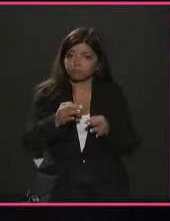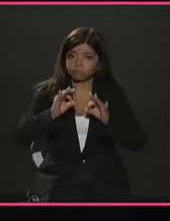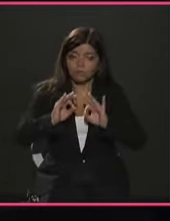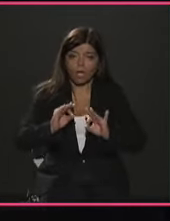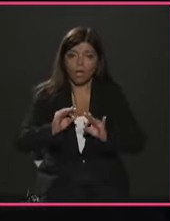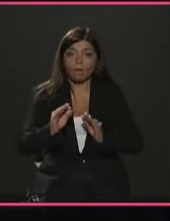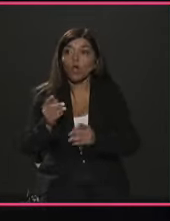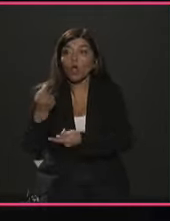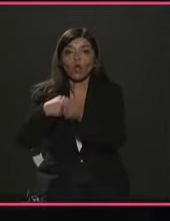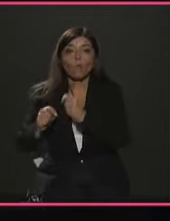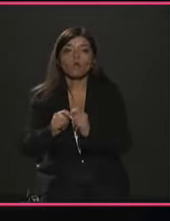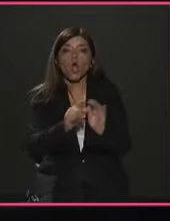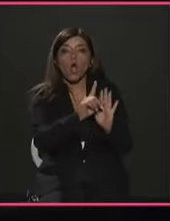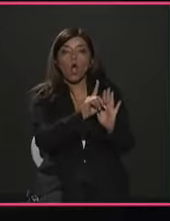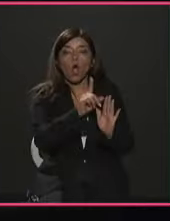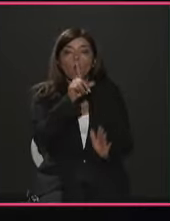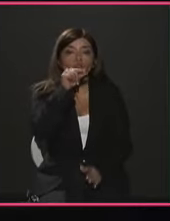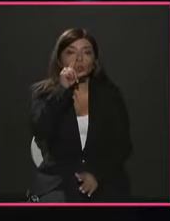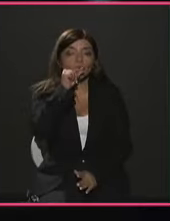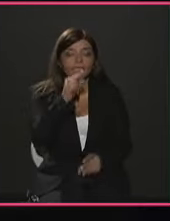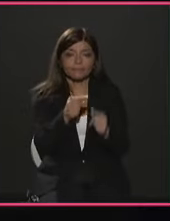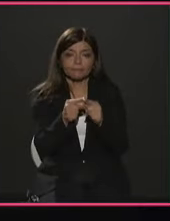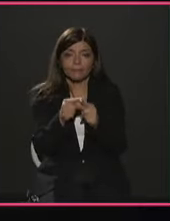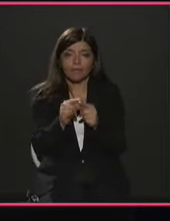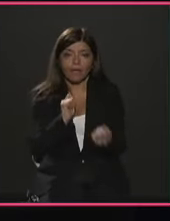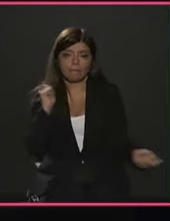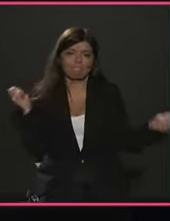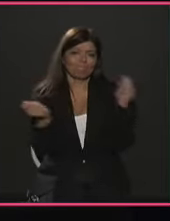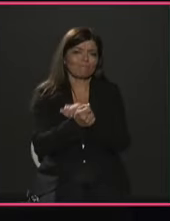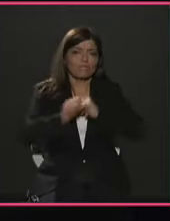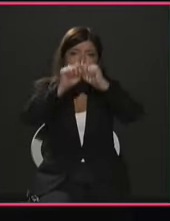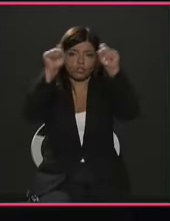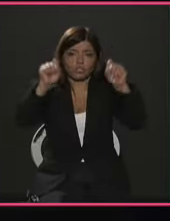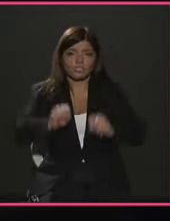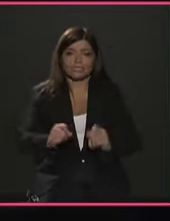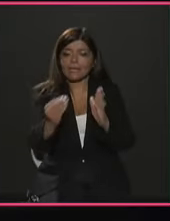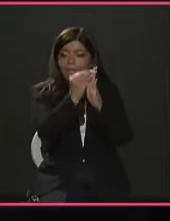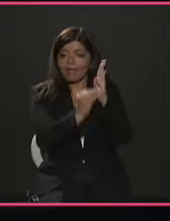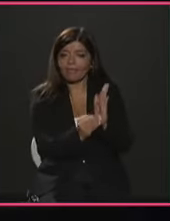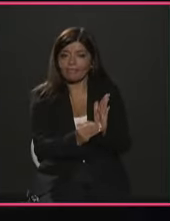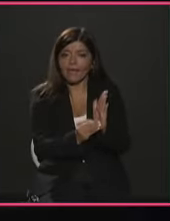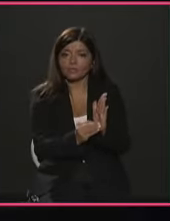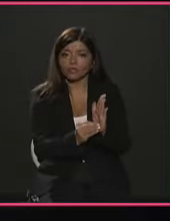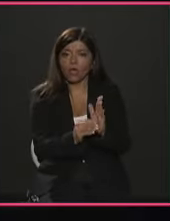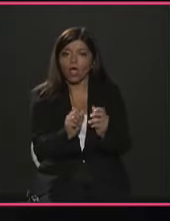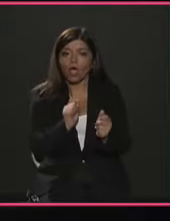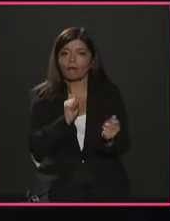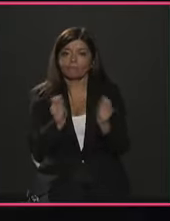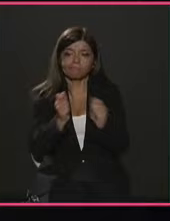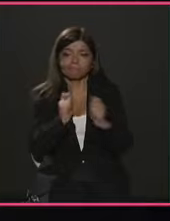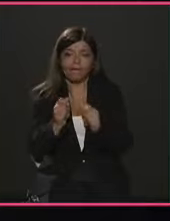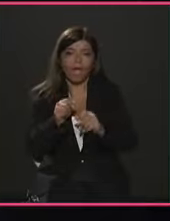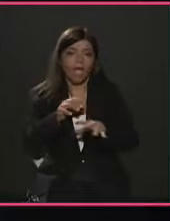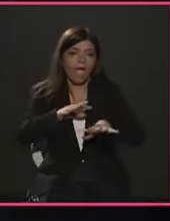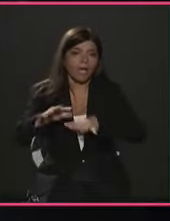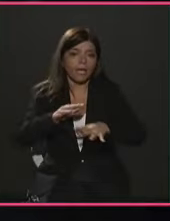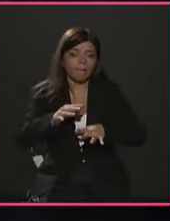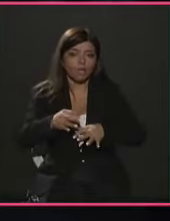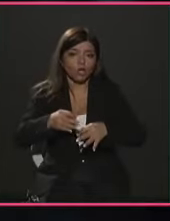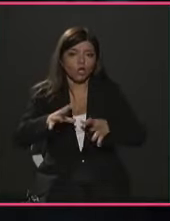compró Twitter completamente su sistema de verificación desmanteló los equipos de seguridad y